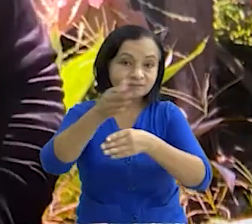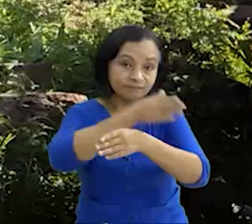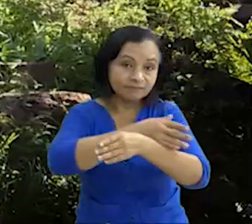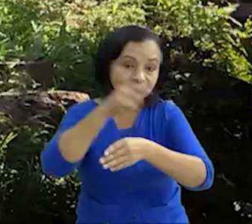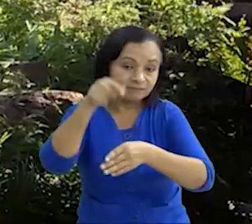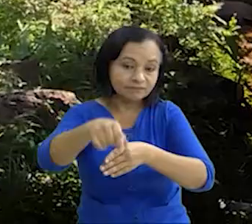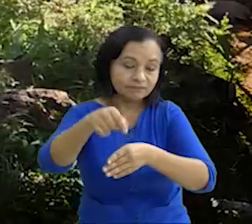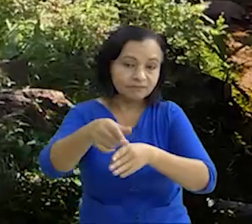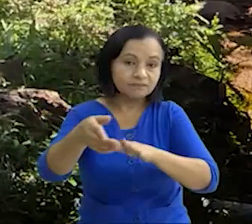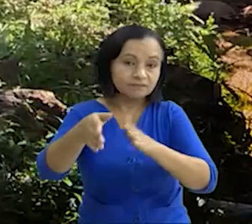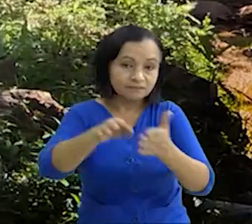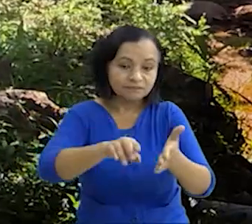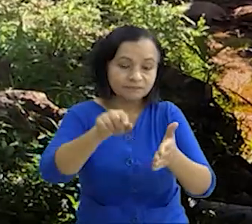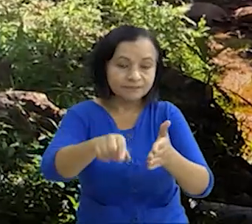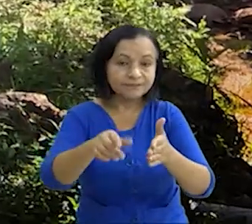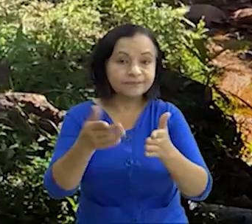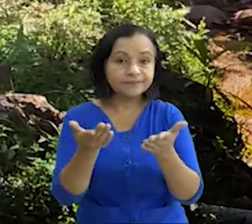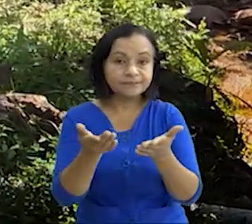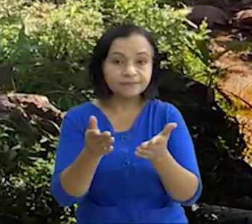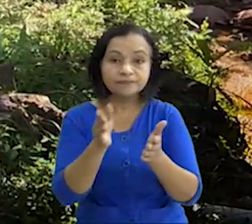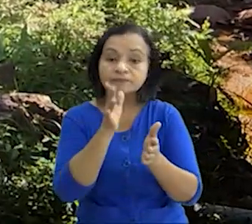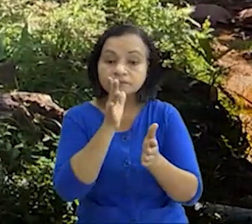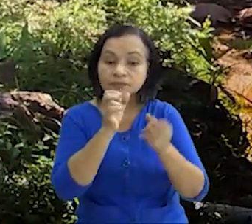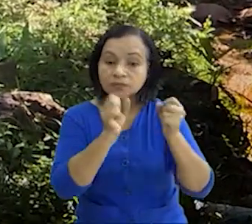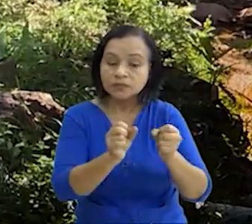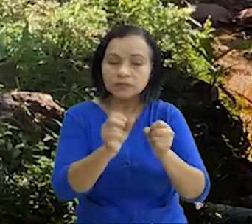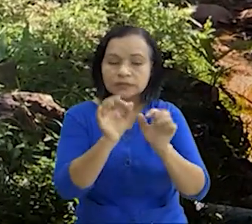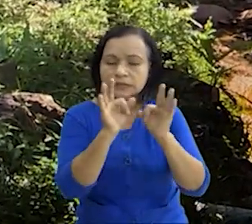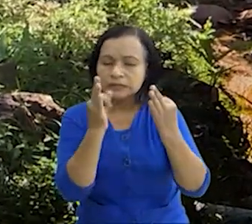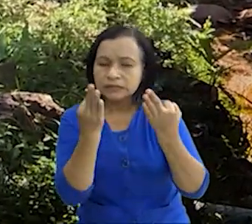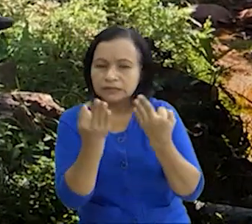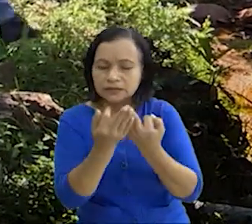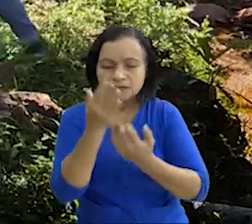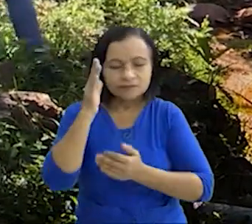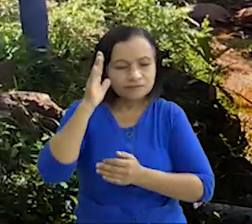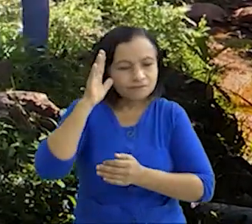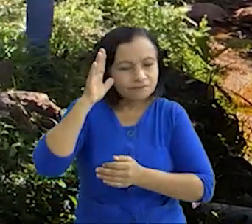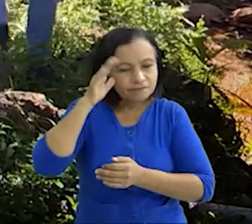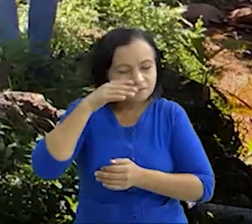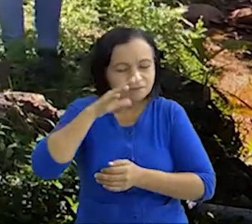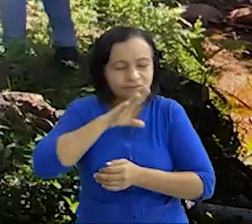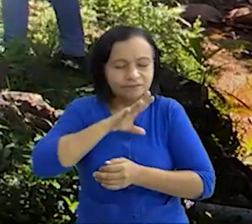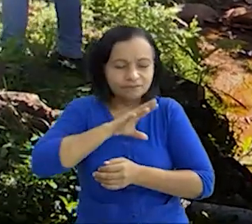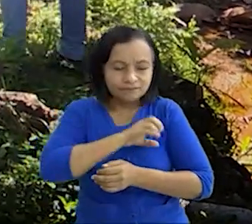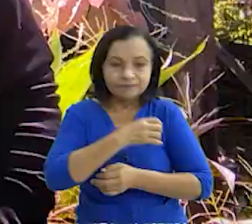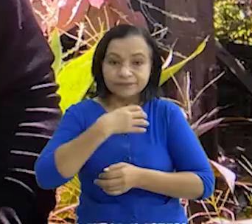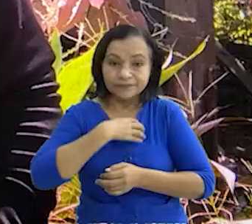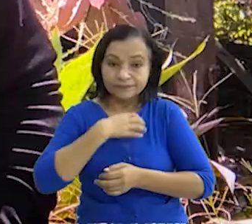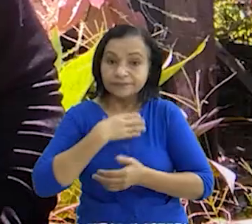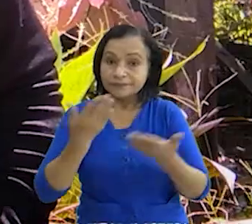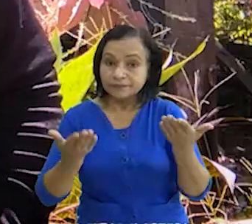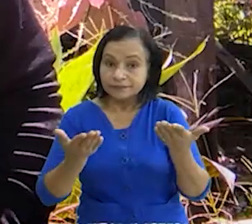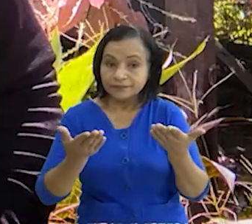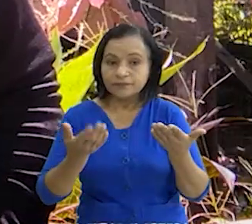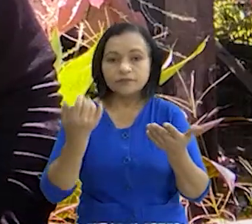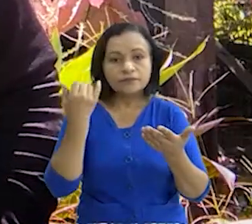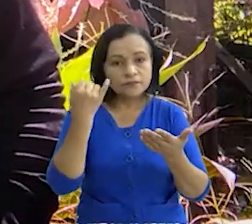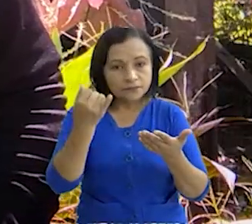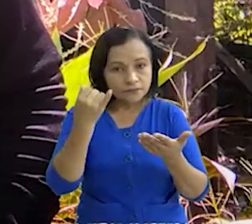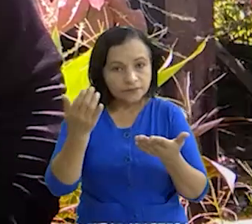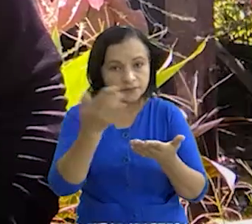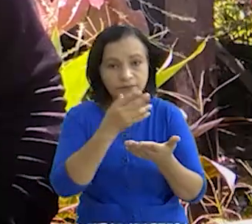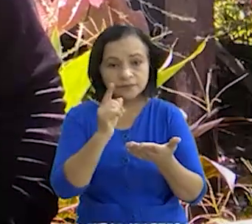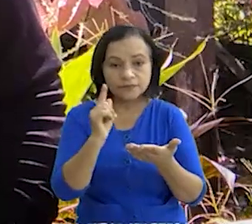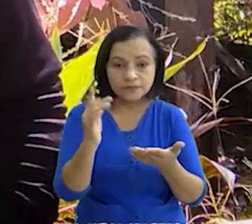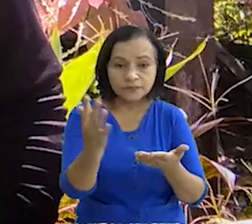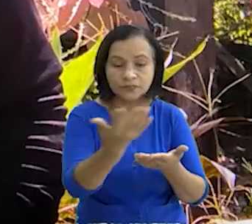la incidencia, ¿verdad? Muy afectada la familia, fue consternante para nosotros la situación, pero sí, a pesar de todo